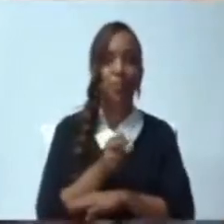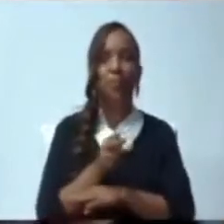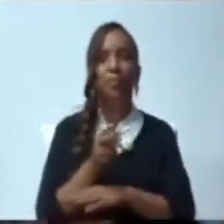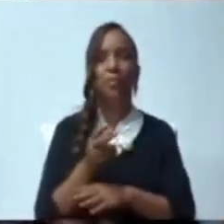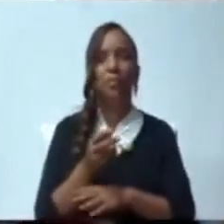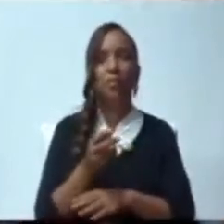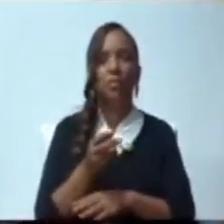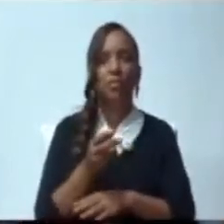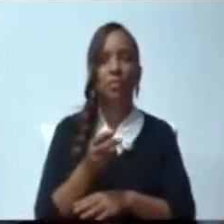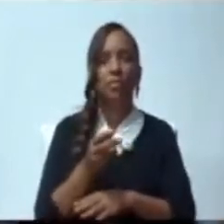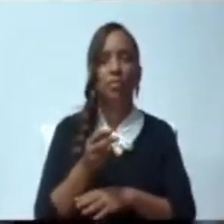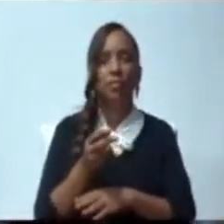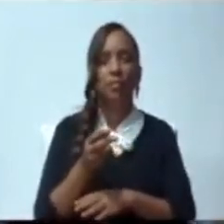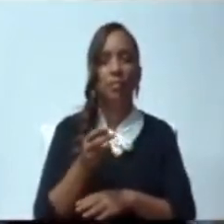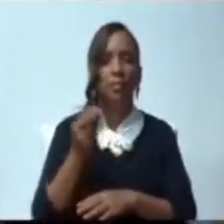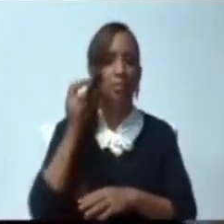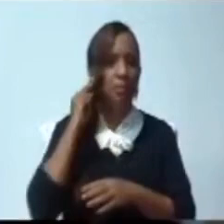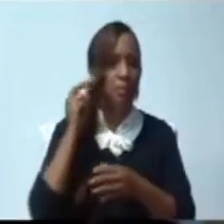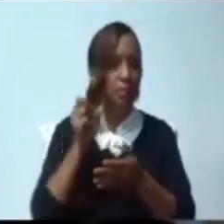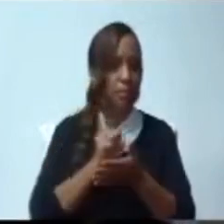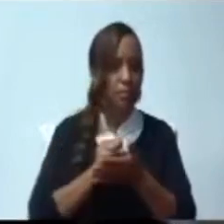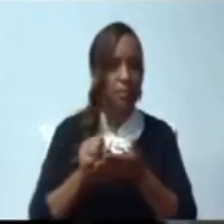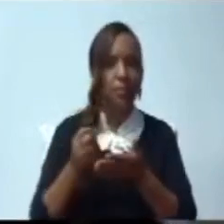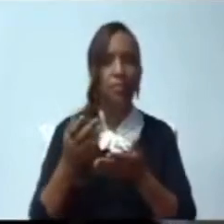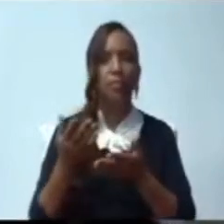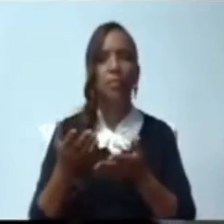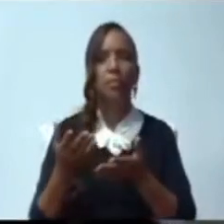secretario Agdot.